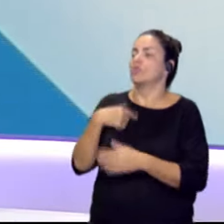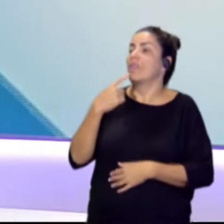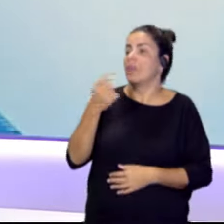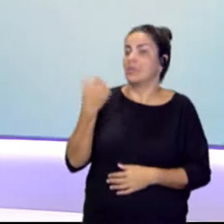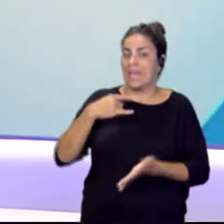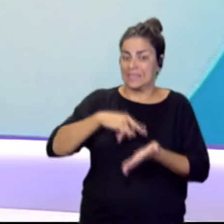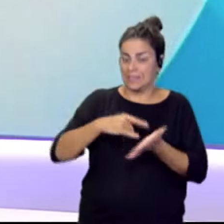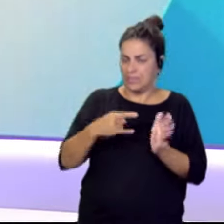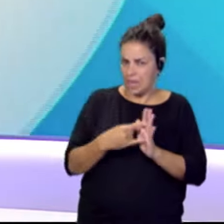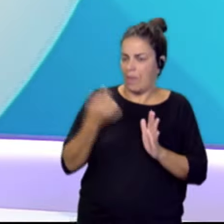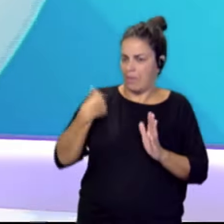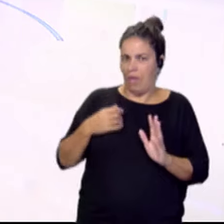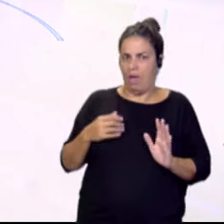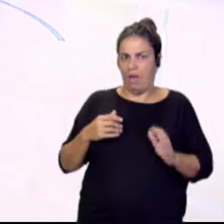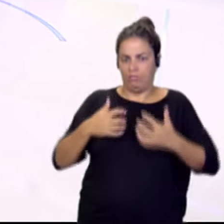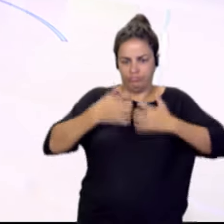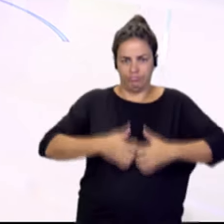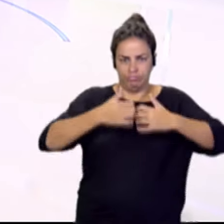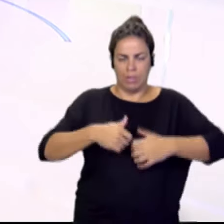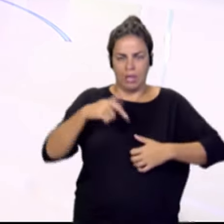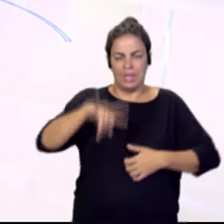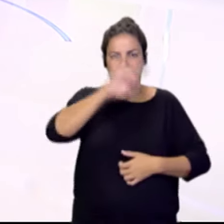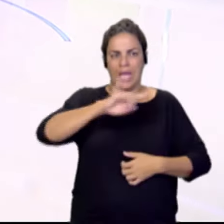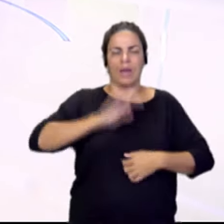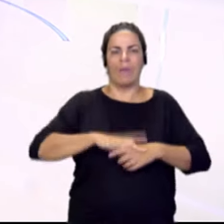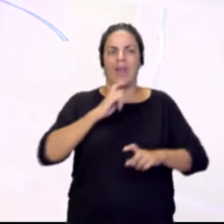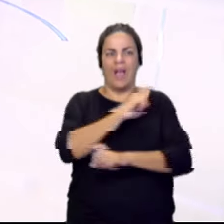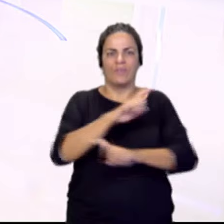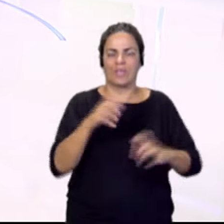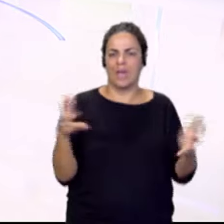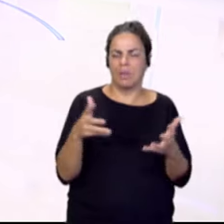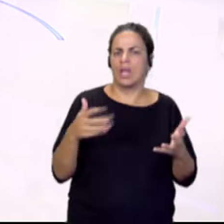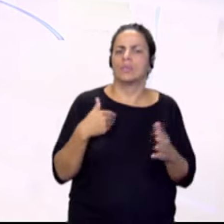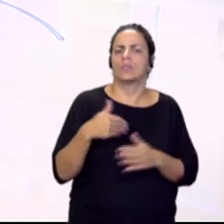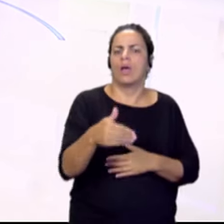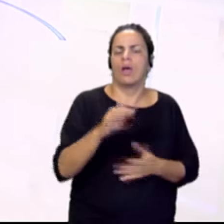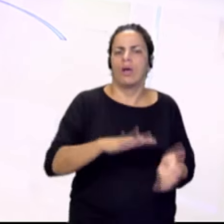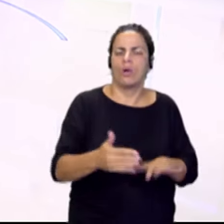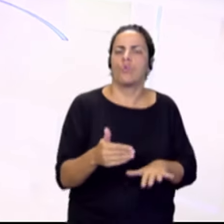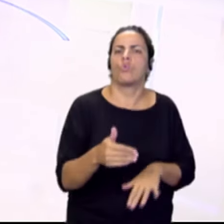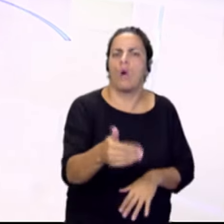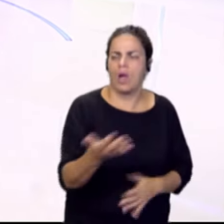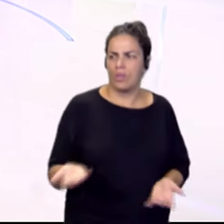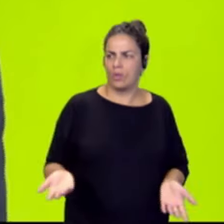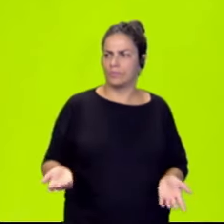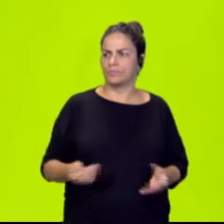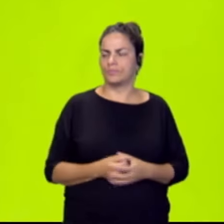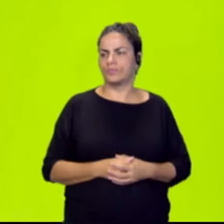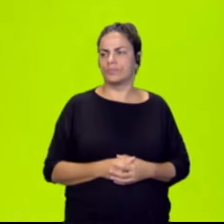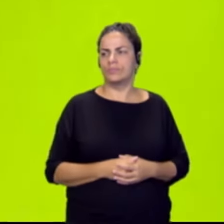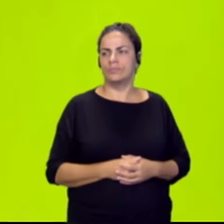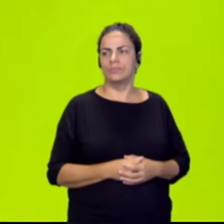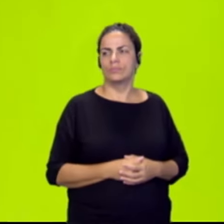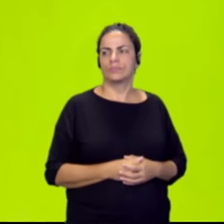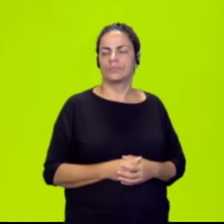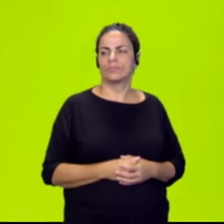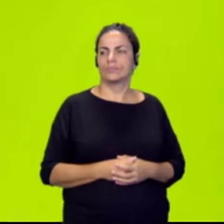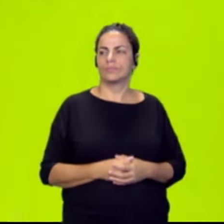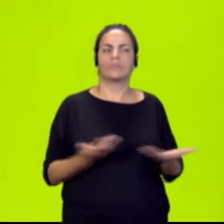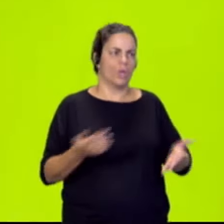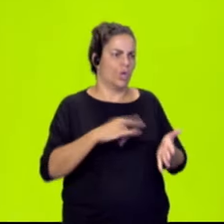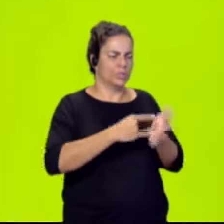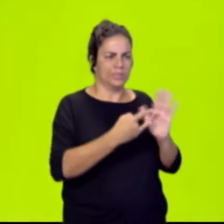sistema estaría activo en Canarias para alertarnos de alguna emergencia. Bueno, este sistema lleva